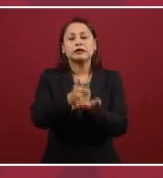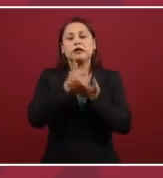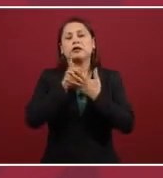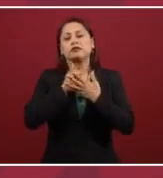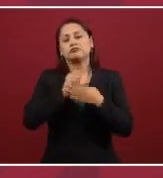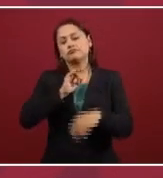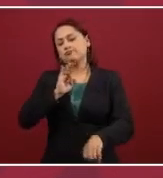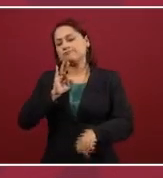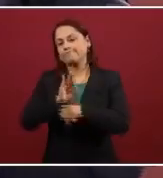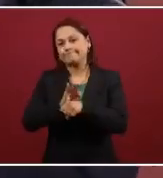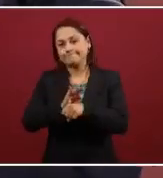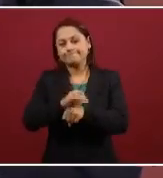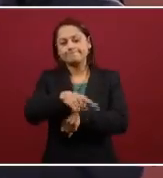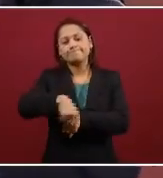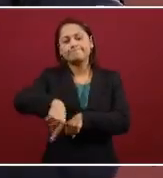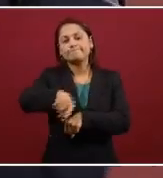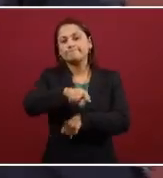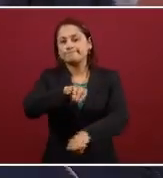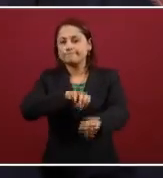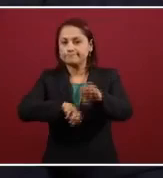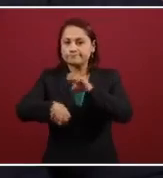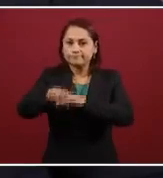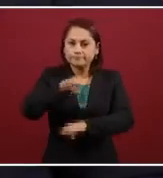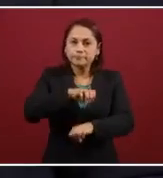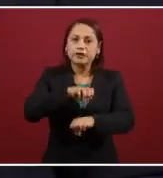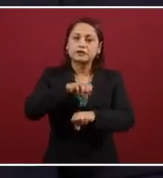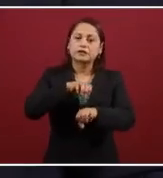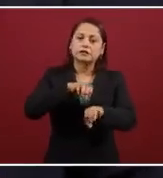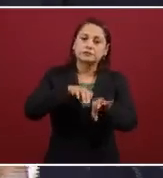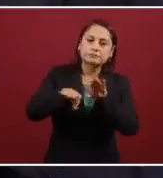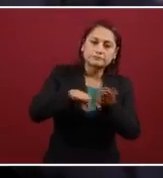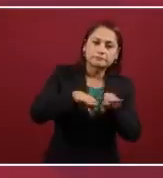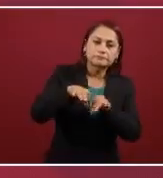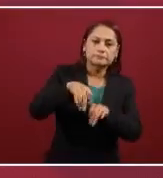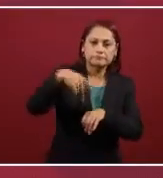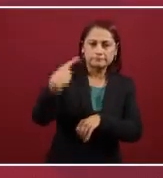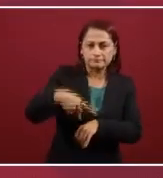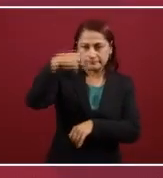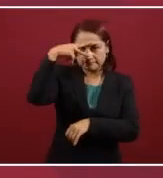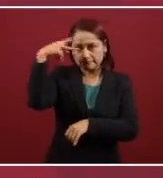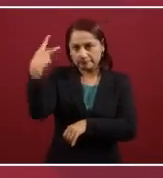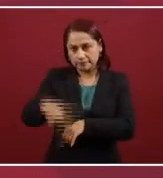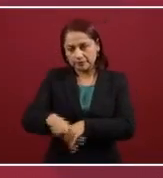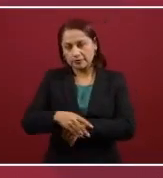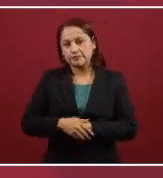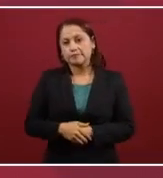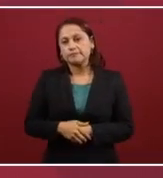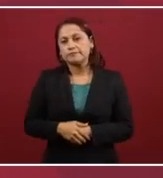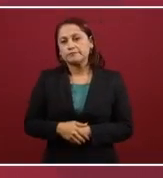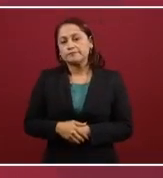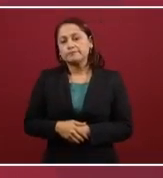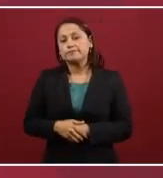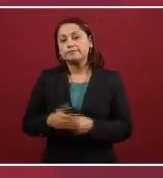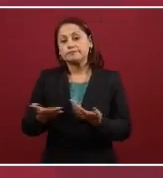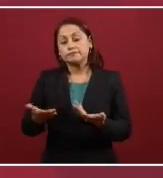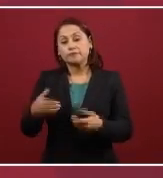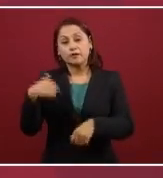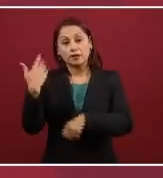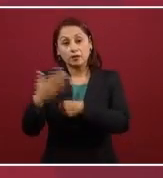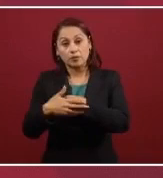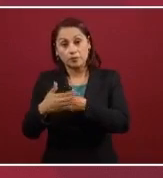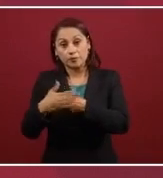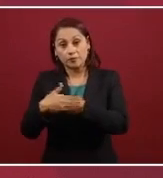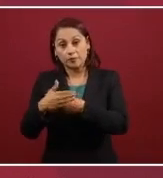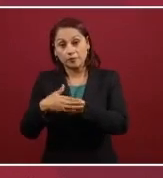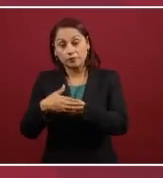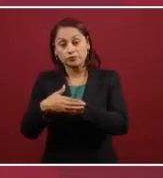de los productores o de las empresas de México. Ahora, no esperamos en el corto plazo decisiones políticas de tipo